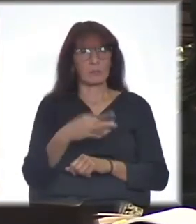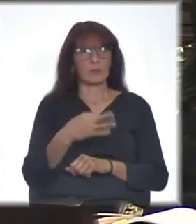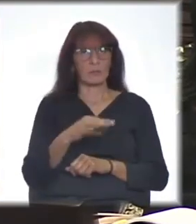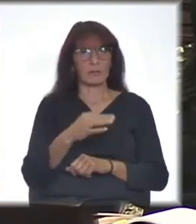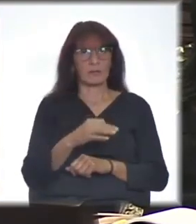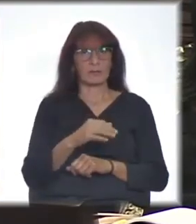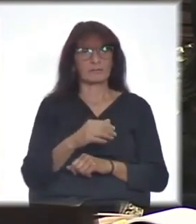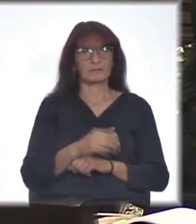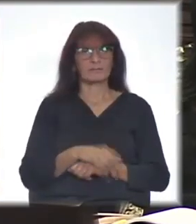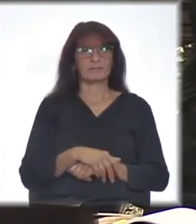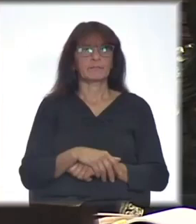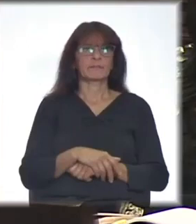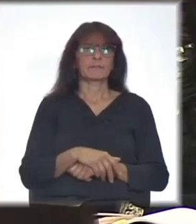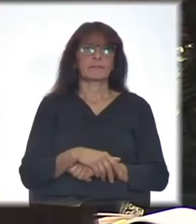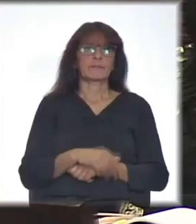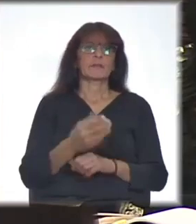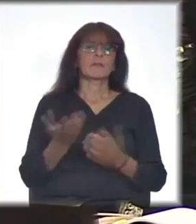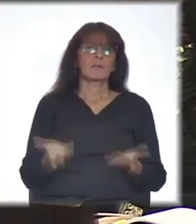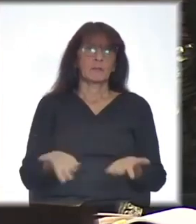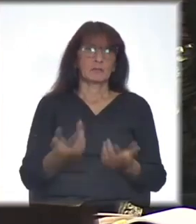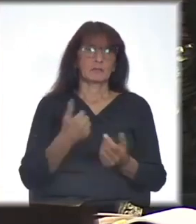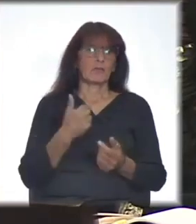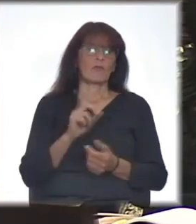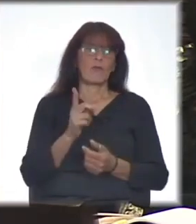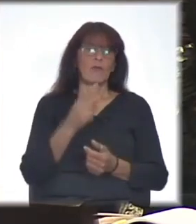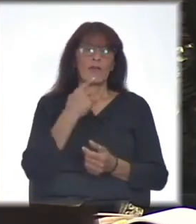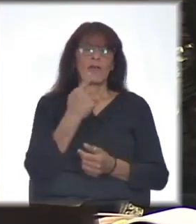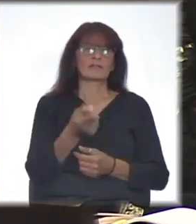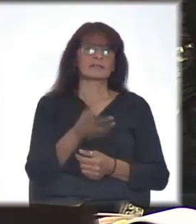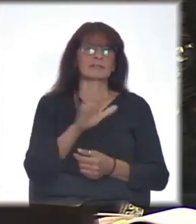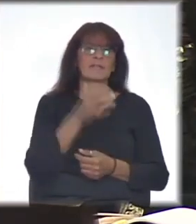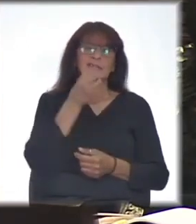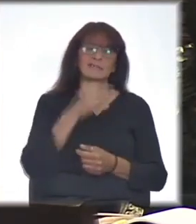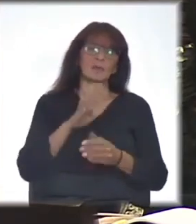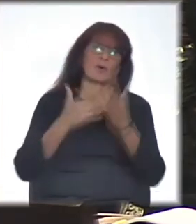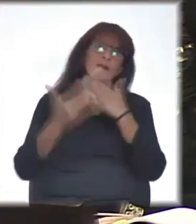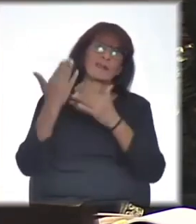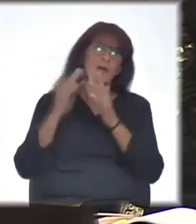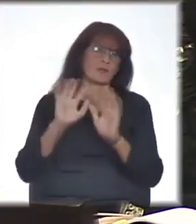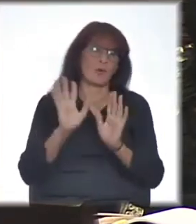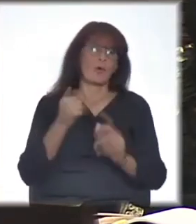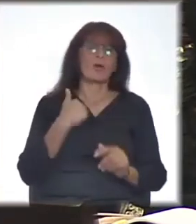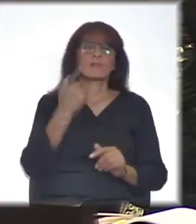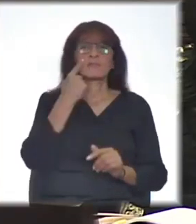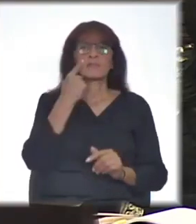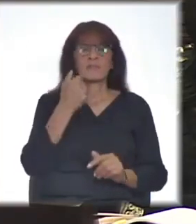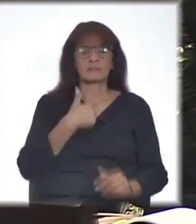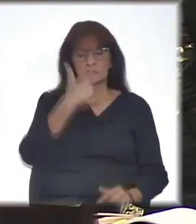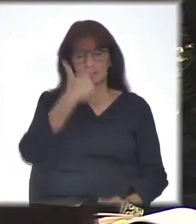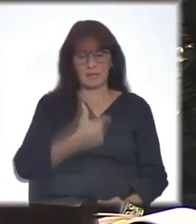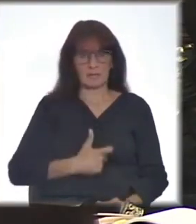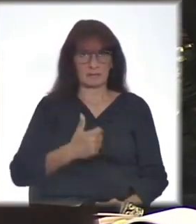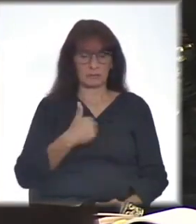a todo color. Y por eso no voy a hablar en términos históricos, sino de la vivencia que yo tuve el